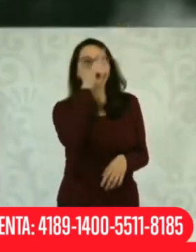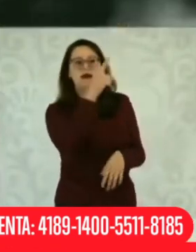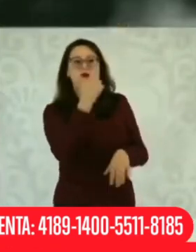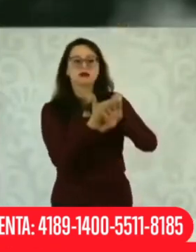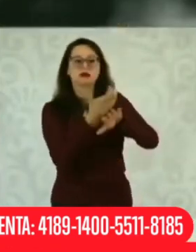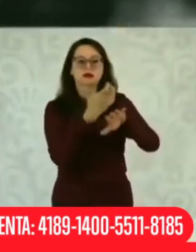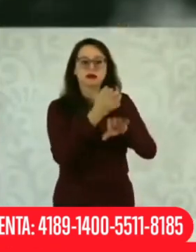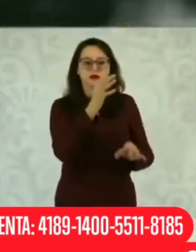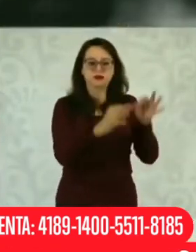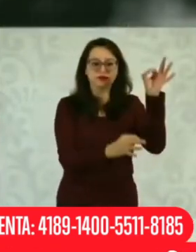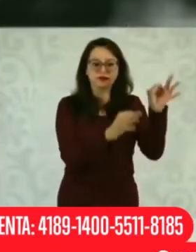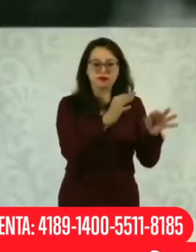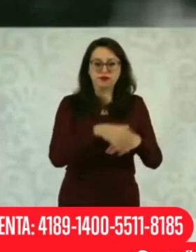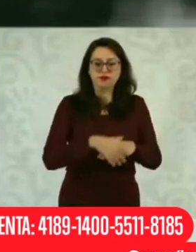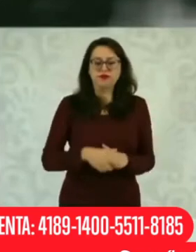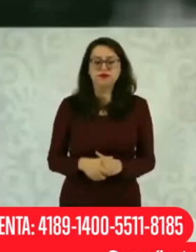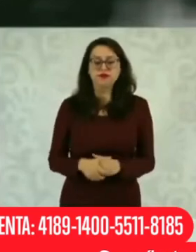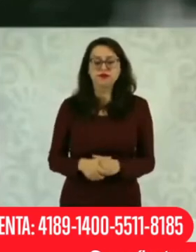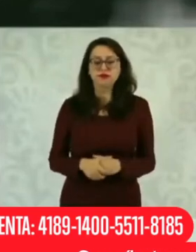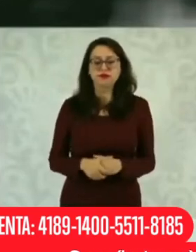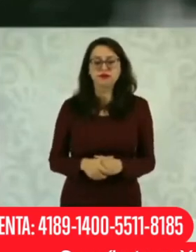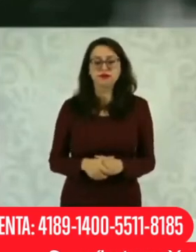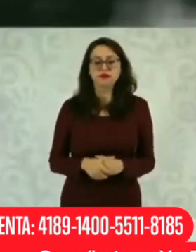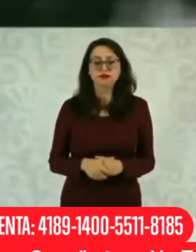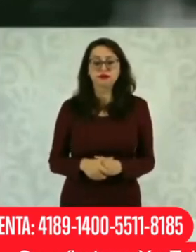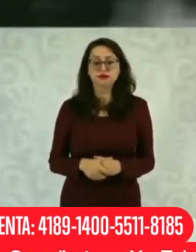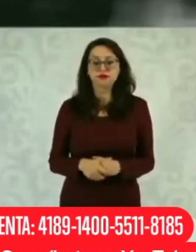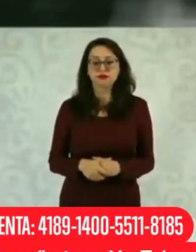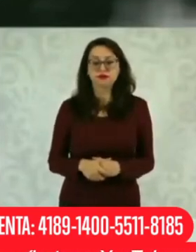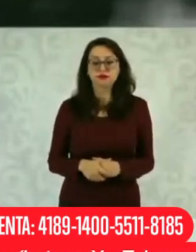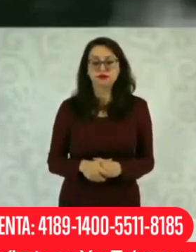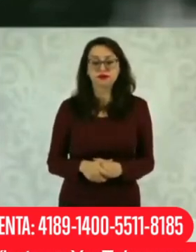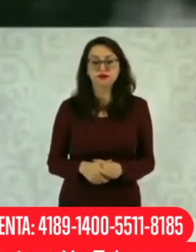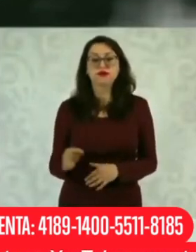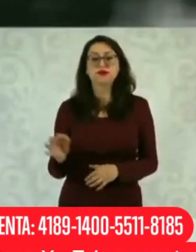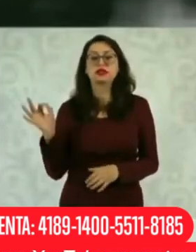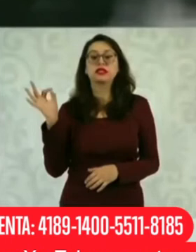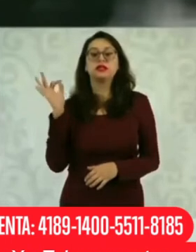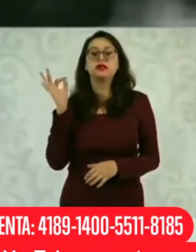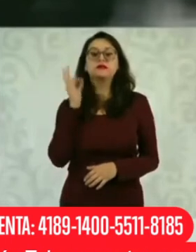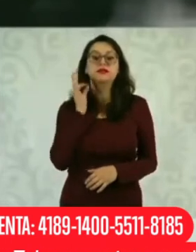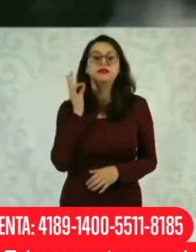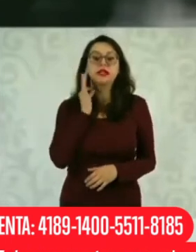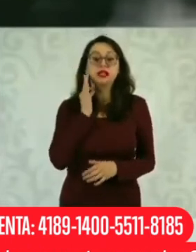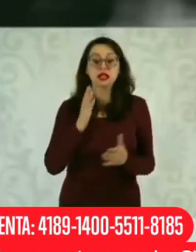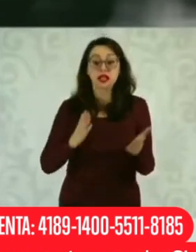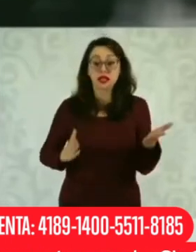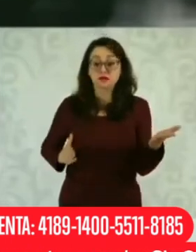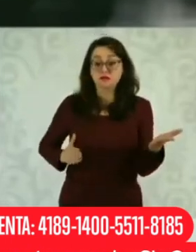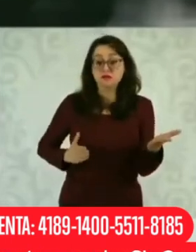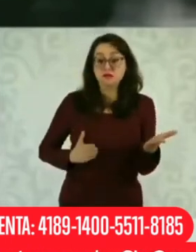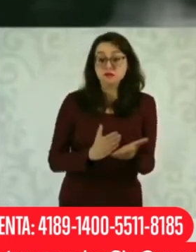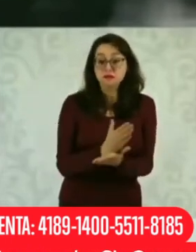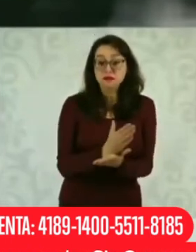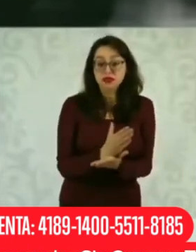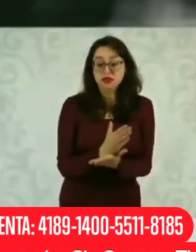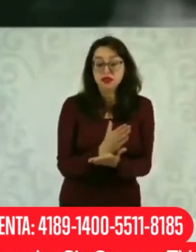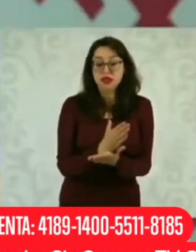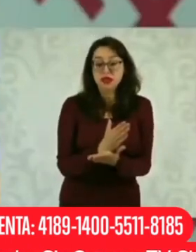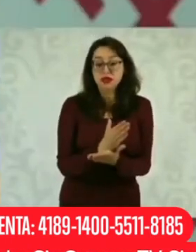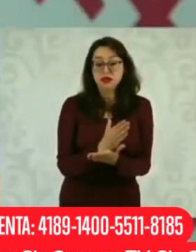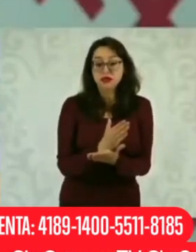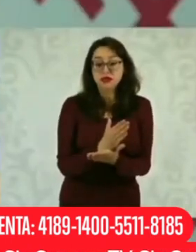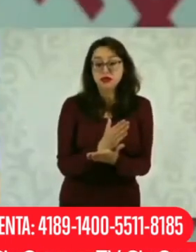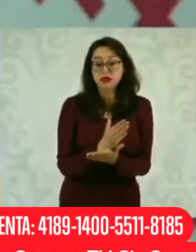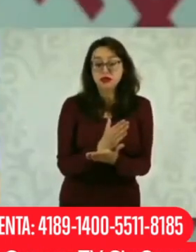Unidos? La Fiscalía de la República solamente interviene por ministerio de ley y por mandato constitucional frente